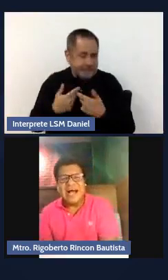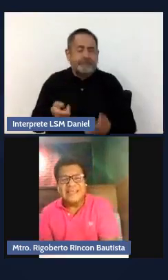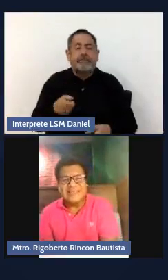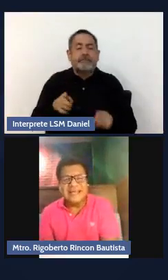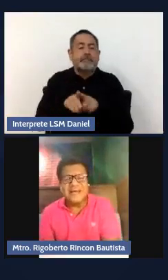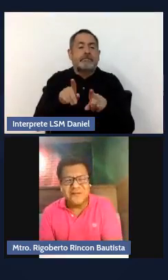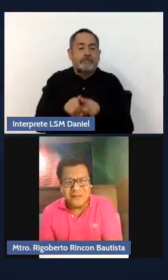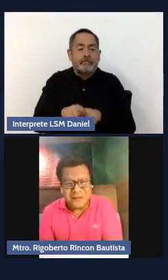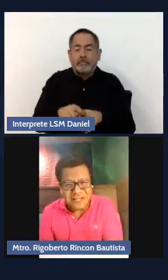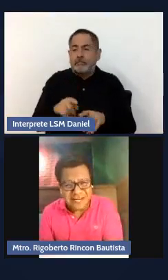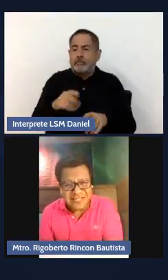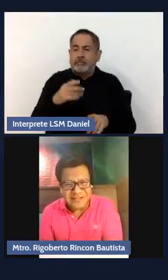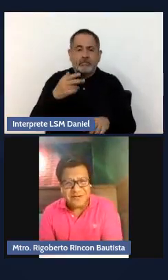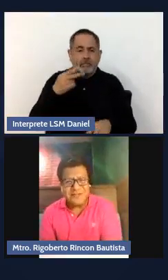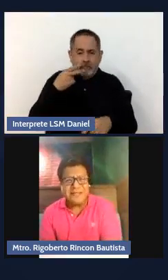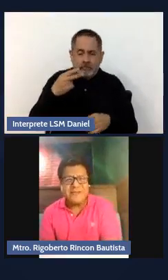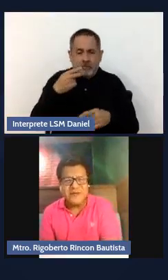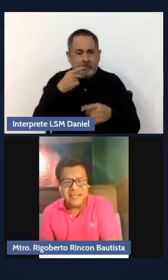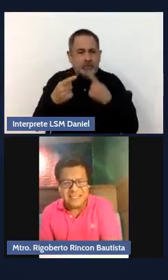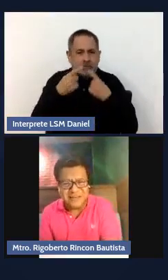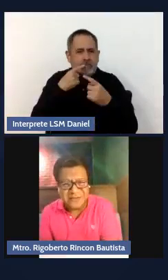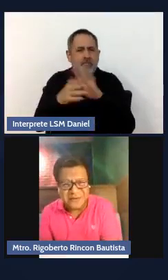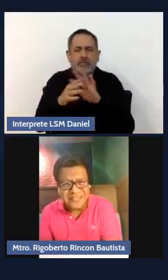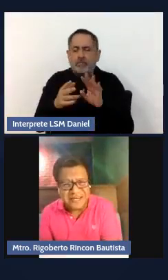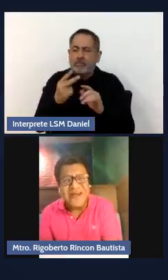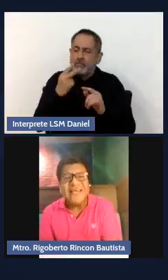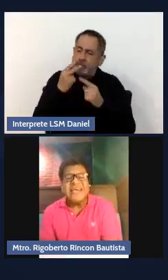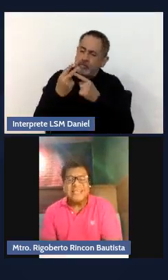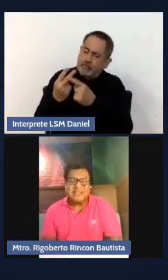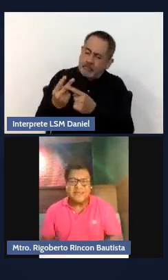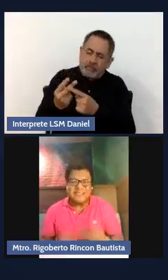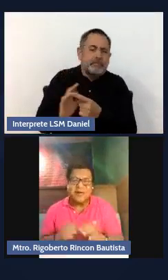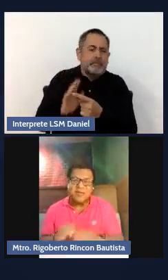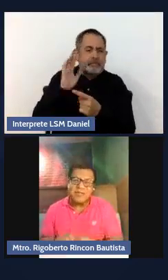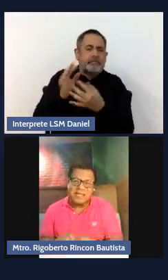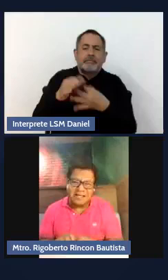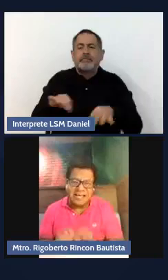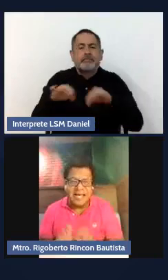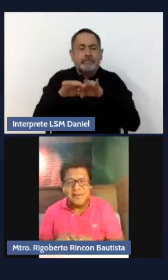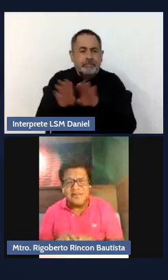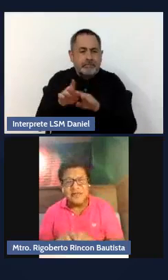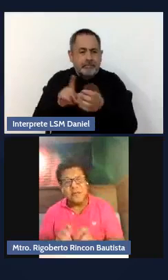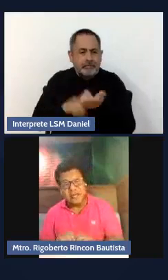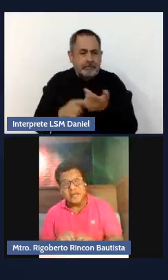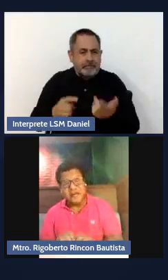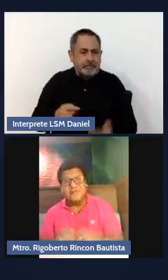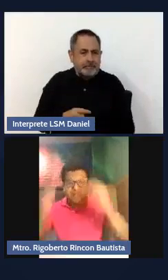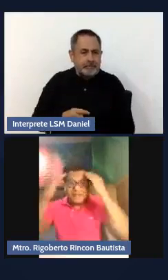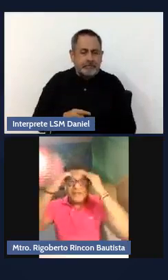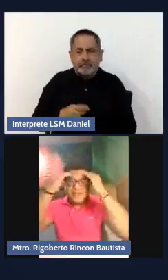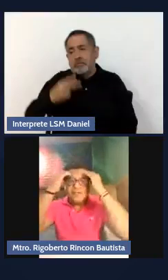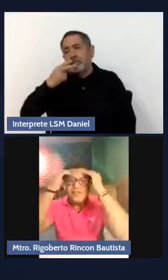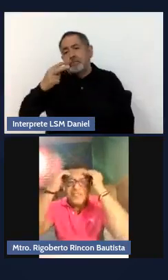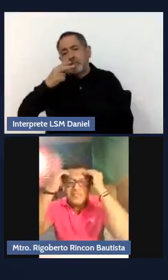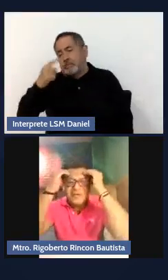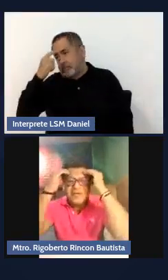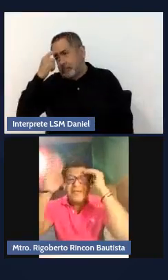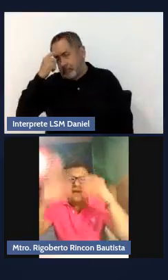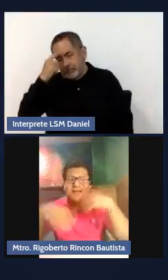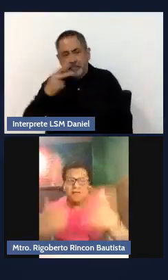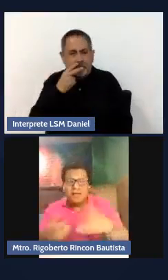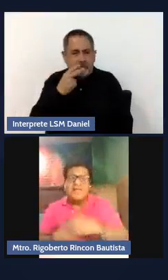afrontamos una relación amorosa, ¿no? Y se ve así como llegamos y como que lloramos y nos acordamos, ching, tengo que lavar la ropa.